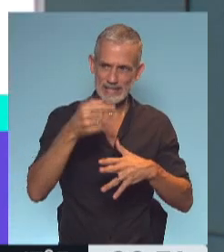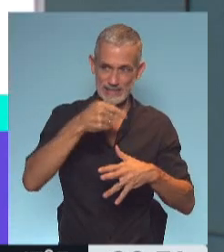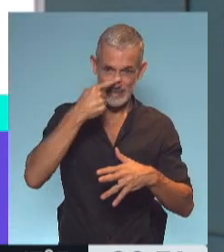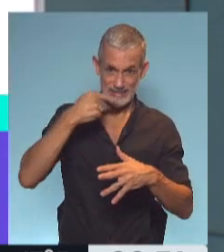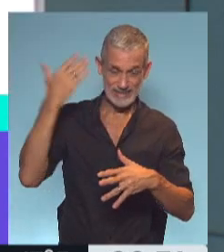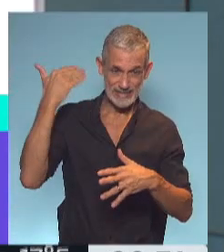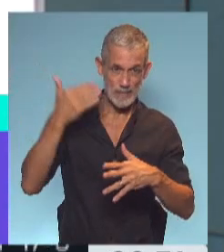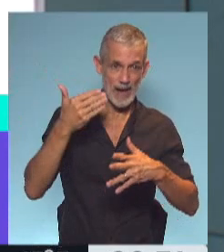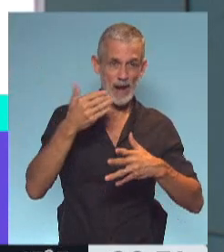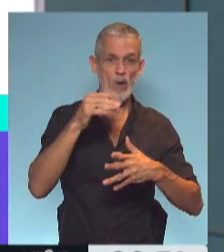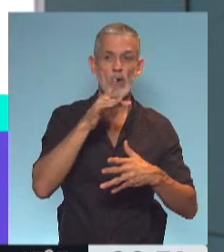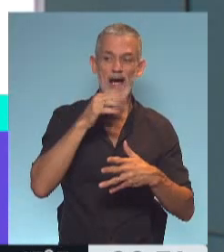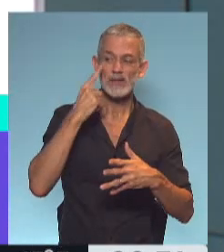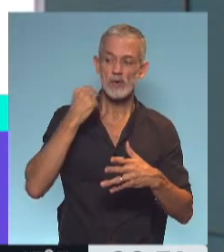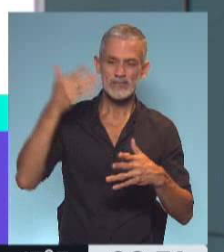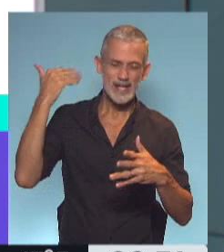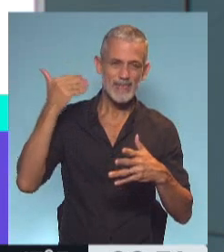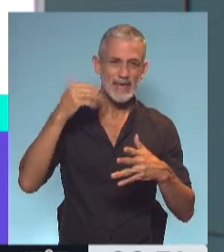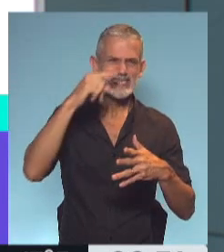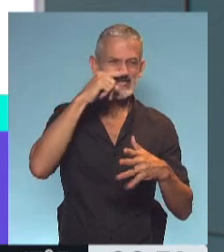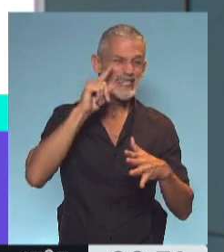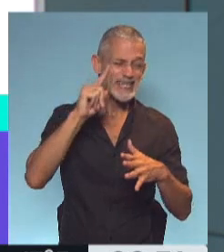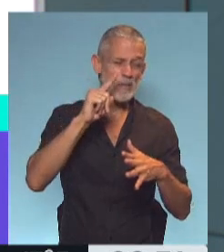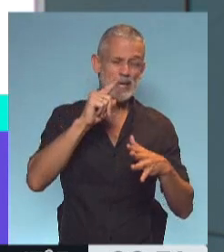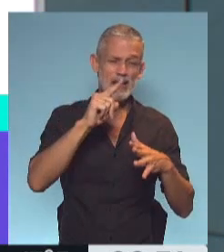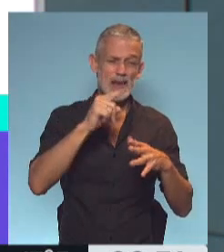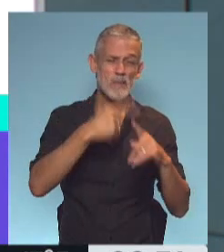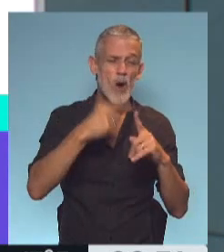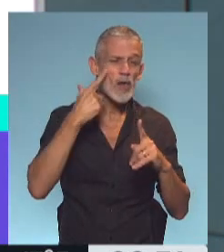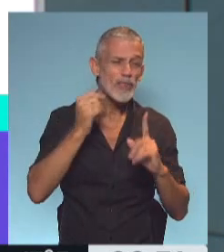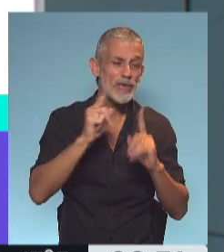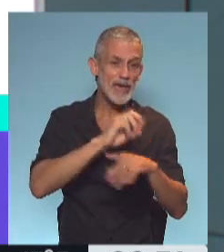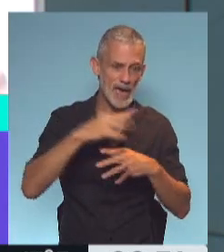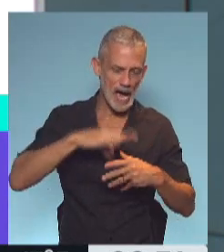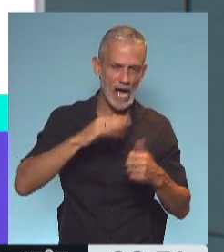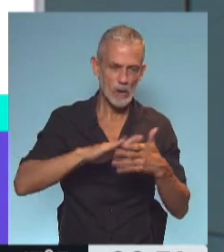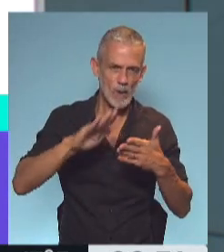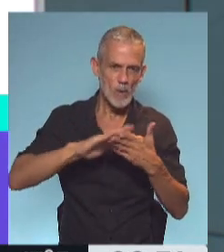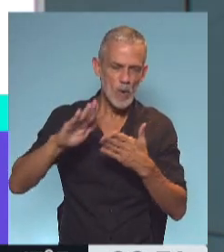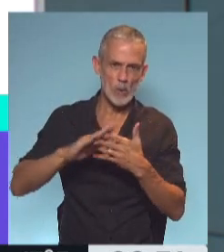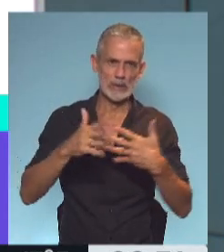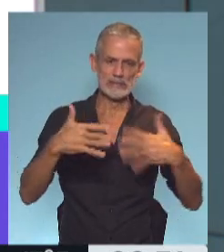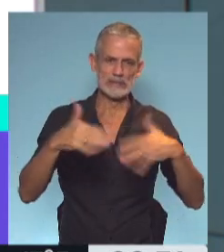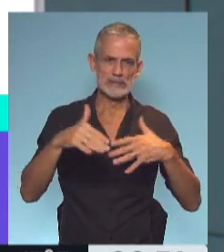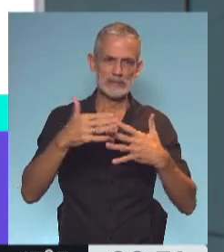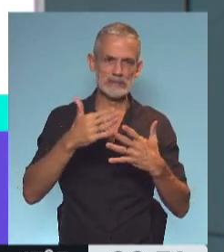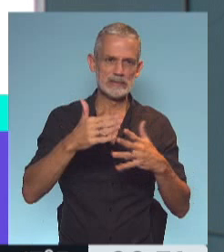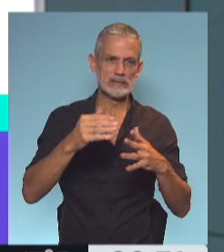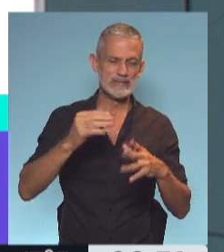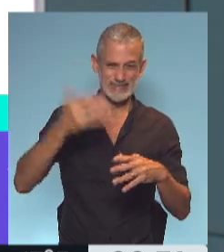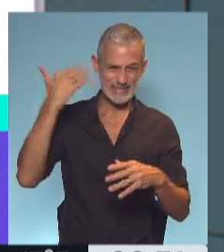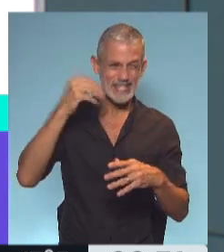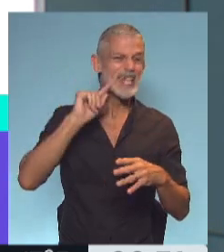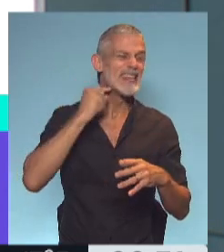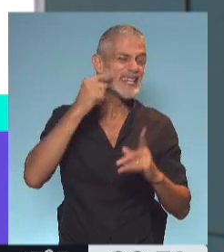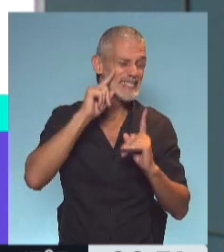semana o los últimos 14 días con 7.000 y pico de casos día promedio. Y lo que hemos visto, no solo en el otro día llegando a 13.000 casos. El